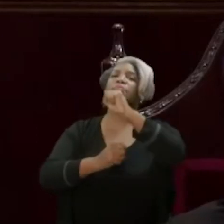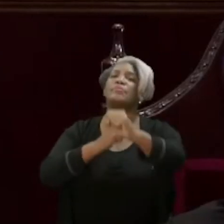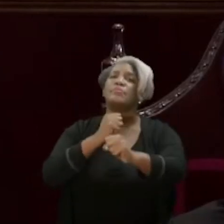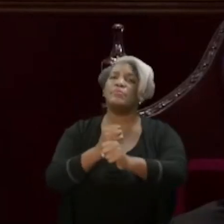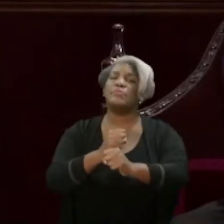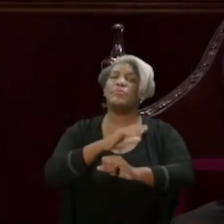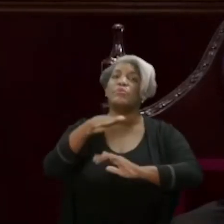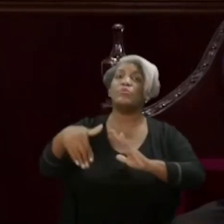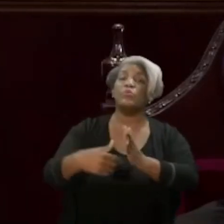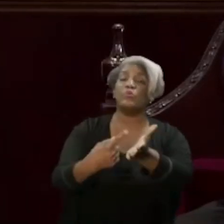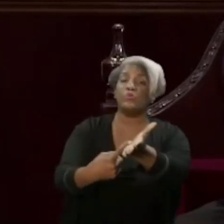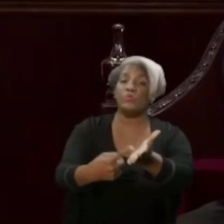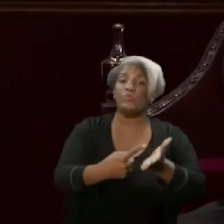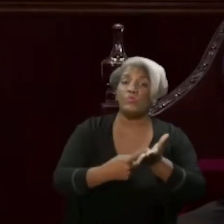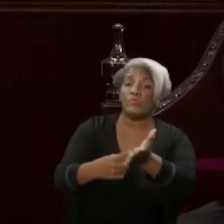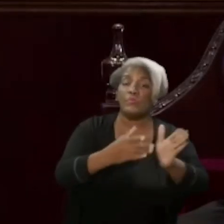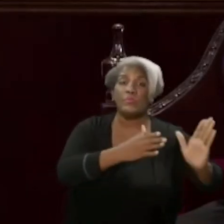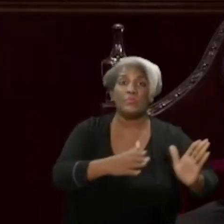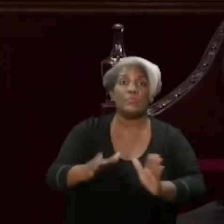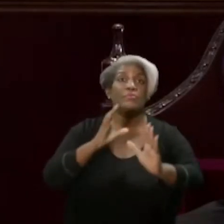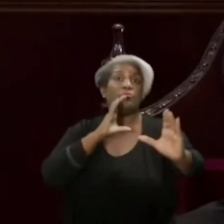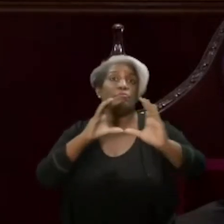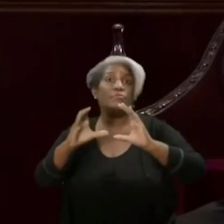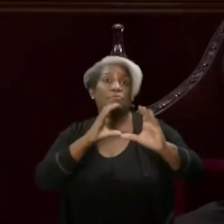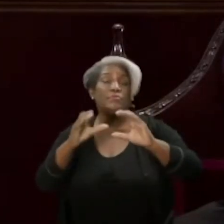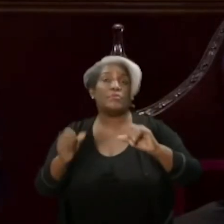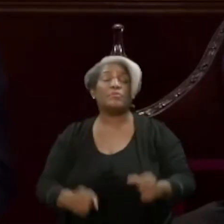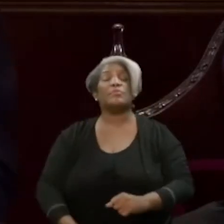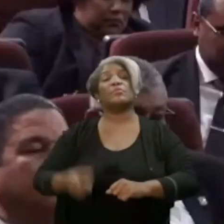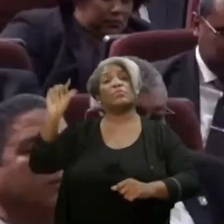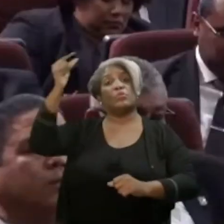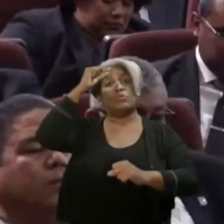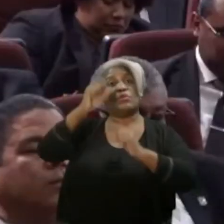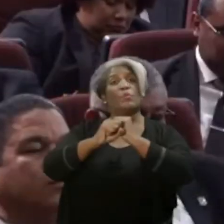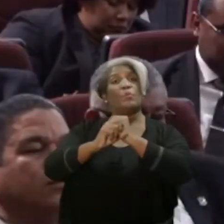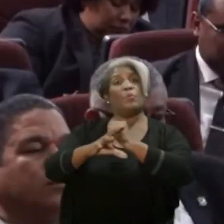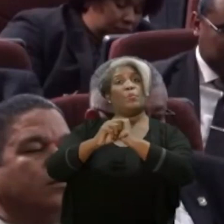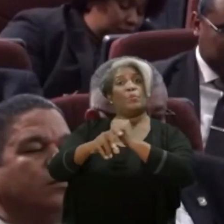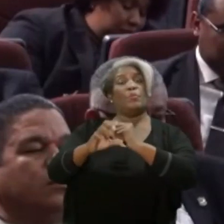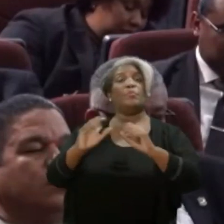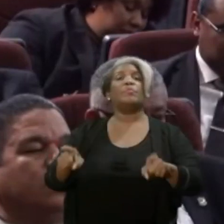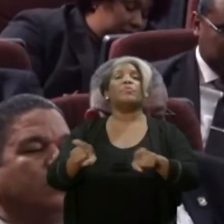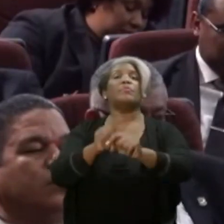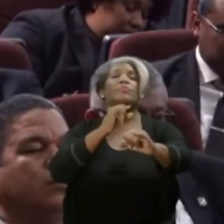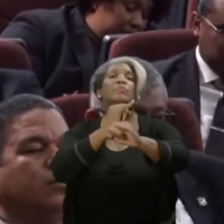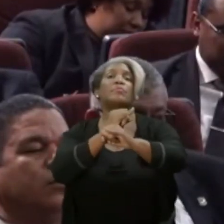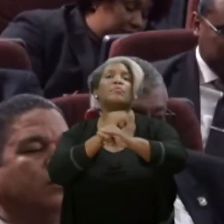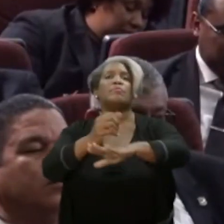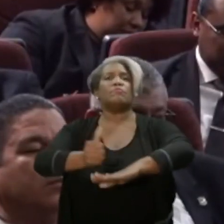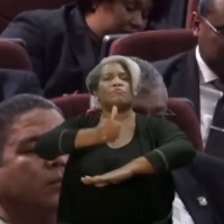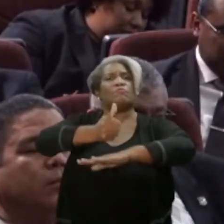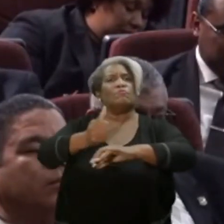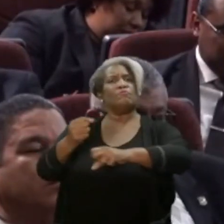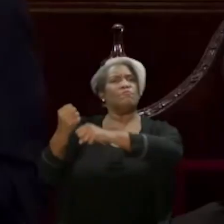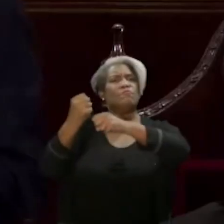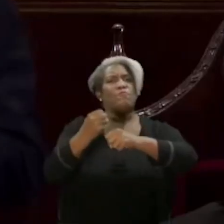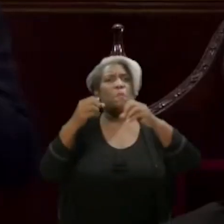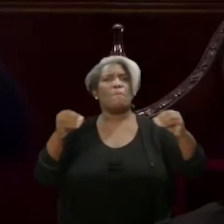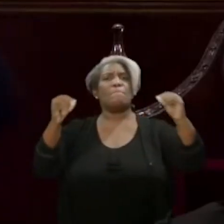y Social, en el proceso de diálogo por las reformas promovido por el Gobierno y para el fortalecimiento institucional y la gestión eficiente del